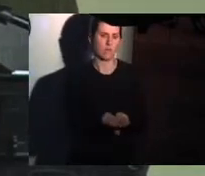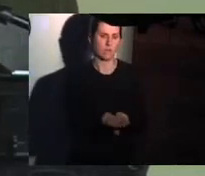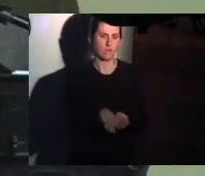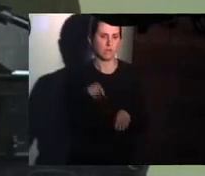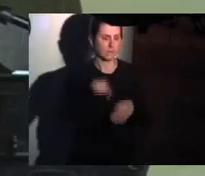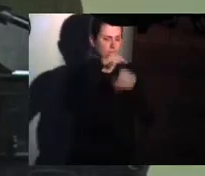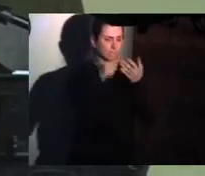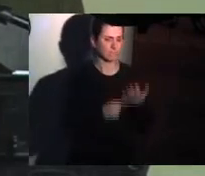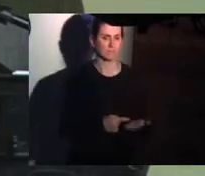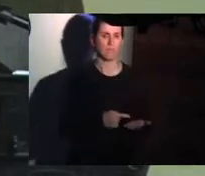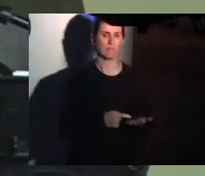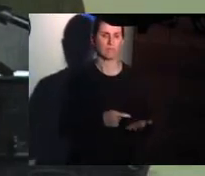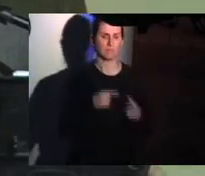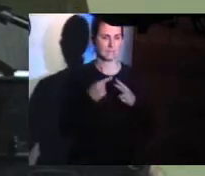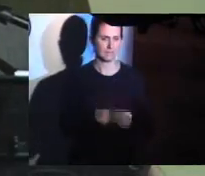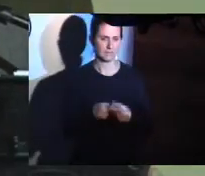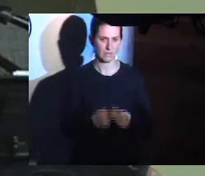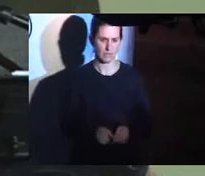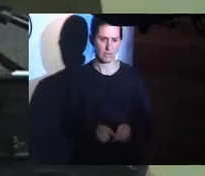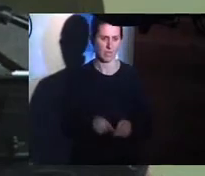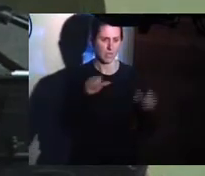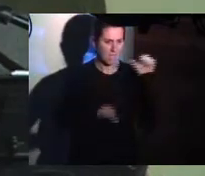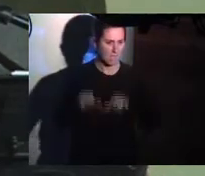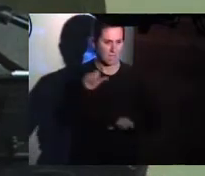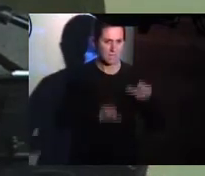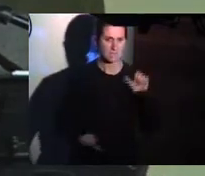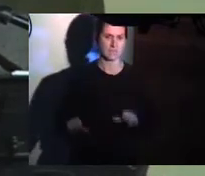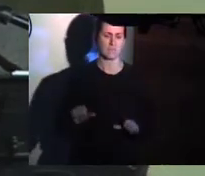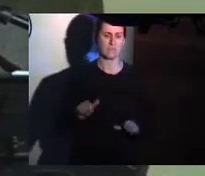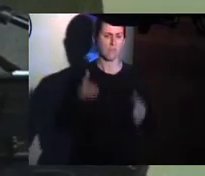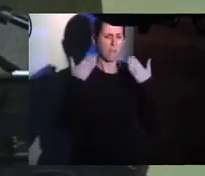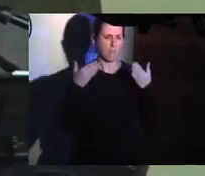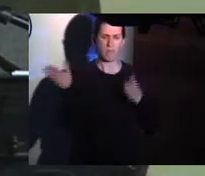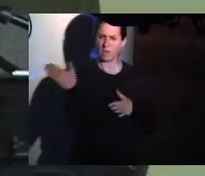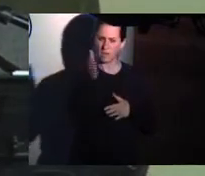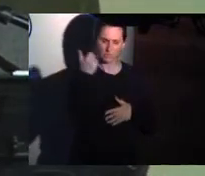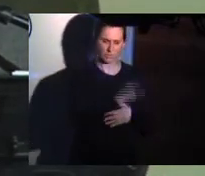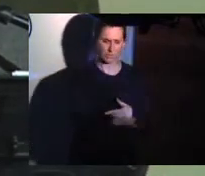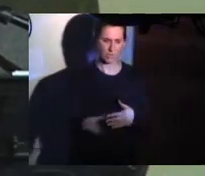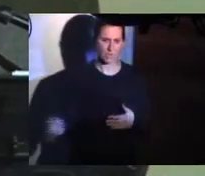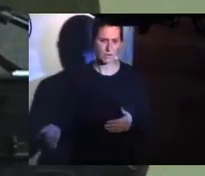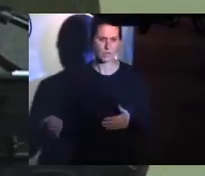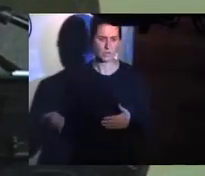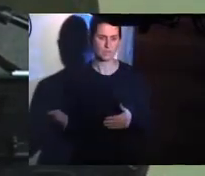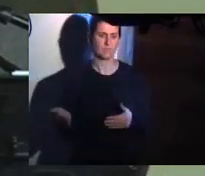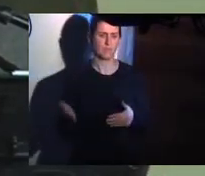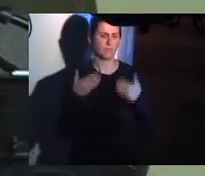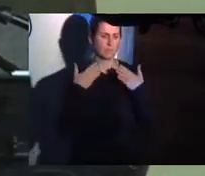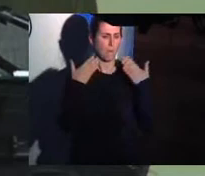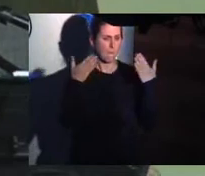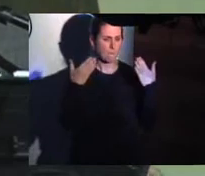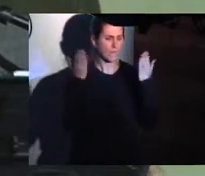igualdad de oportunidades y permitirle a tantos chicos y a tantos jóvenes que accedan a una calidad de vida y que su plan de vida lo